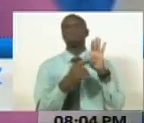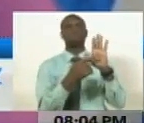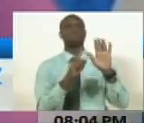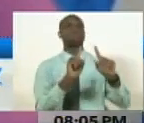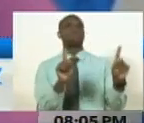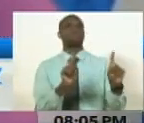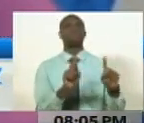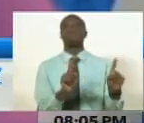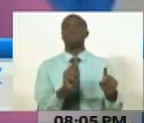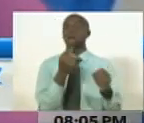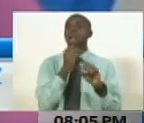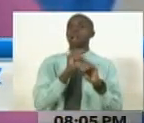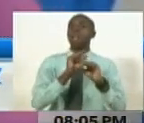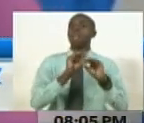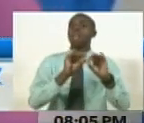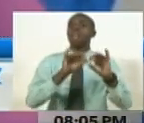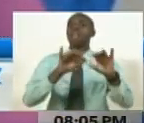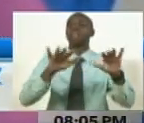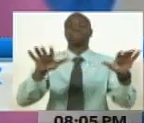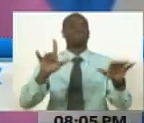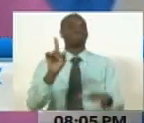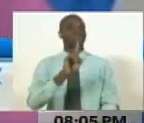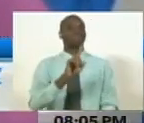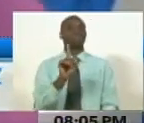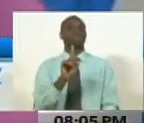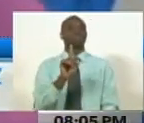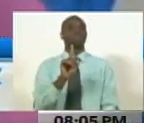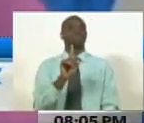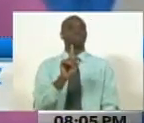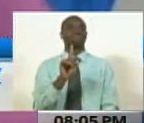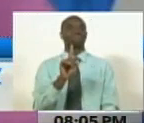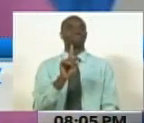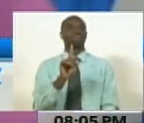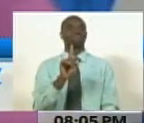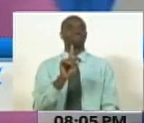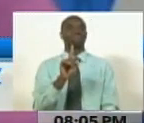No se hagan eco. Y el día de hoy